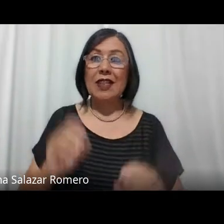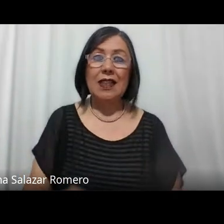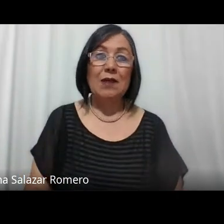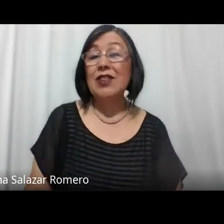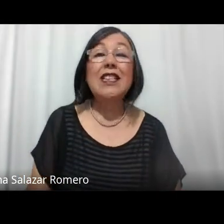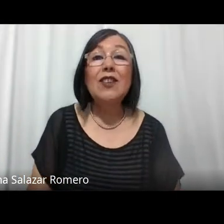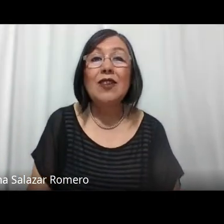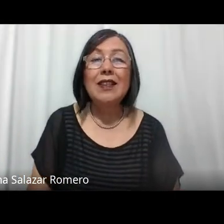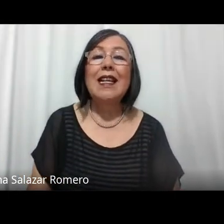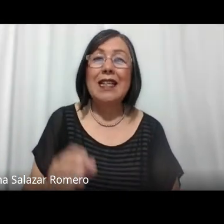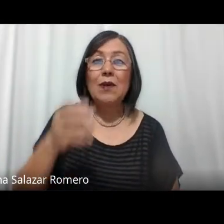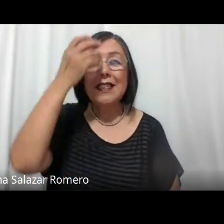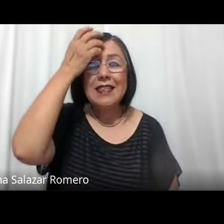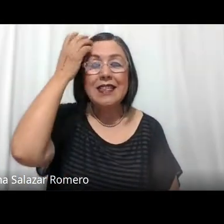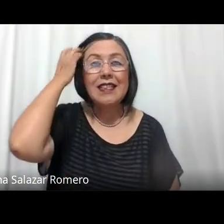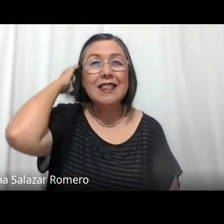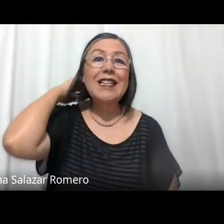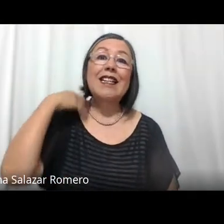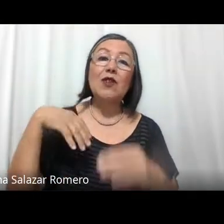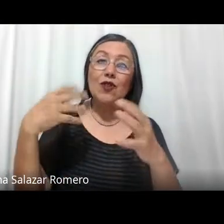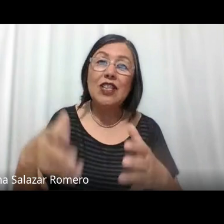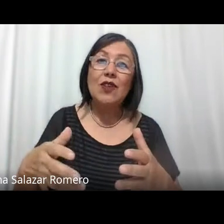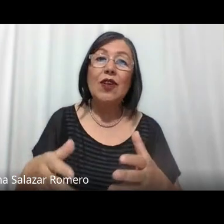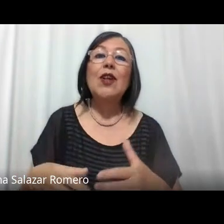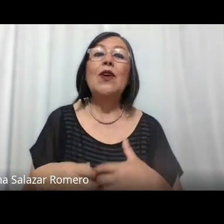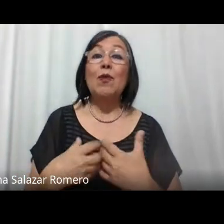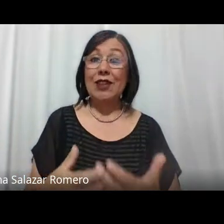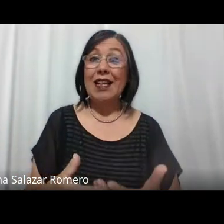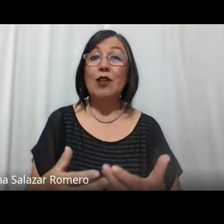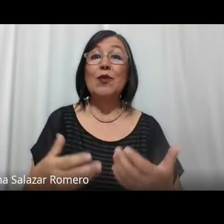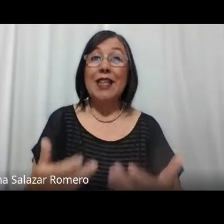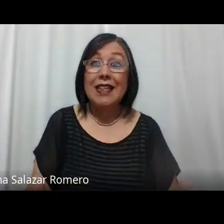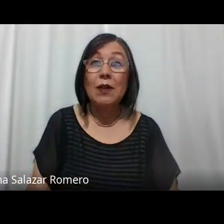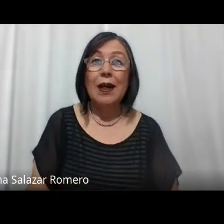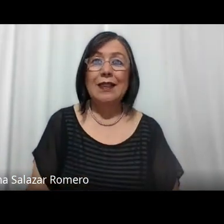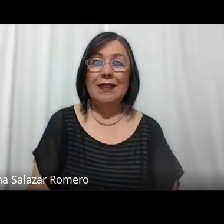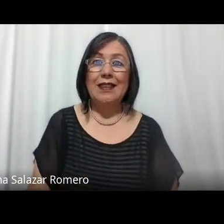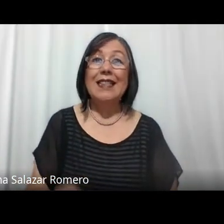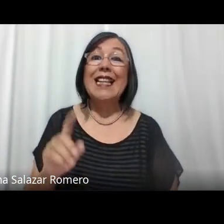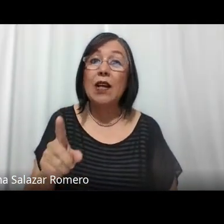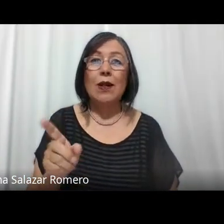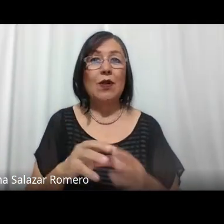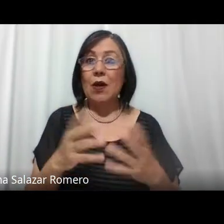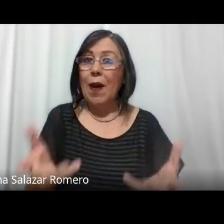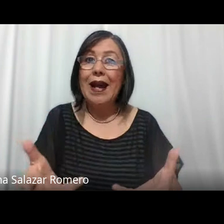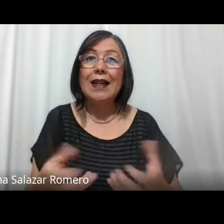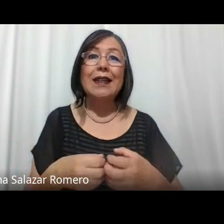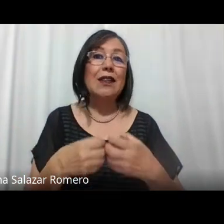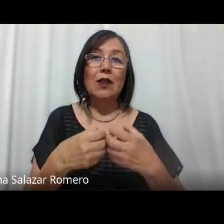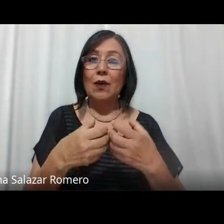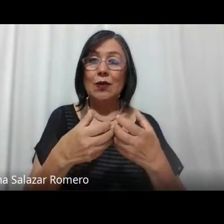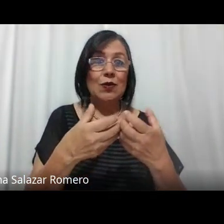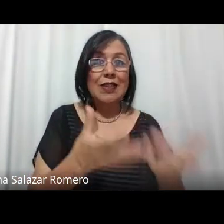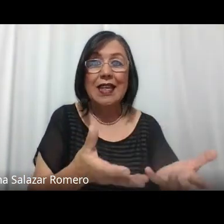apoyos que tenemos. Y no, la lengua de señas se ha reconocido como tal, como una lengua, ¿sí? Es lengua, no